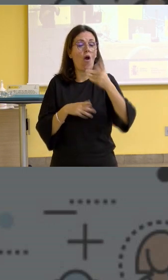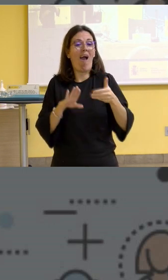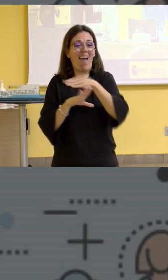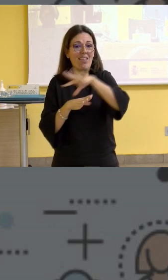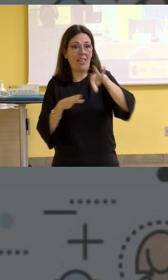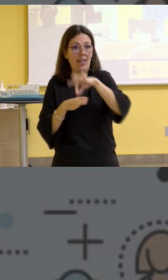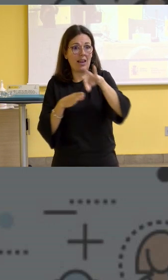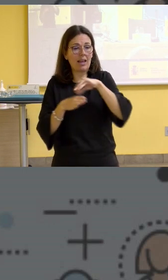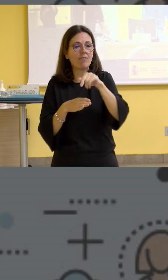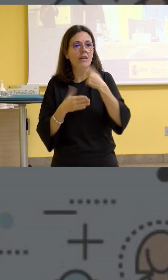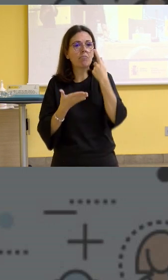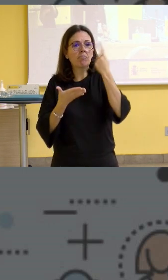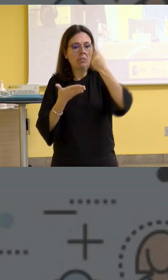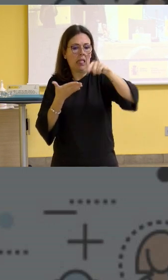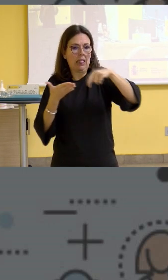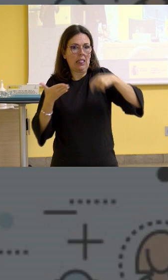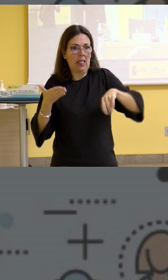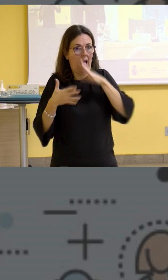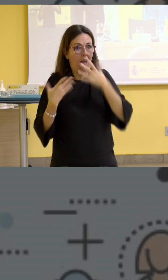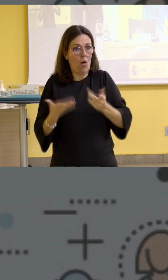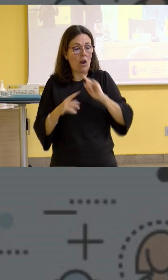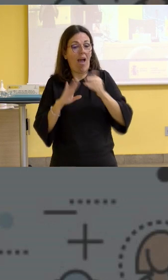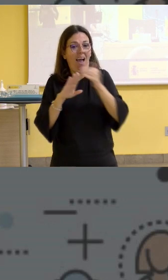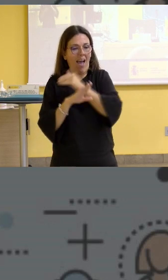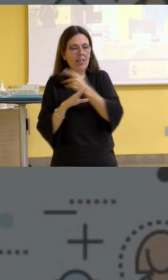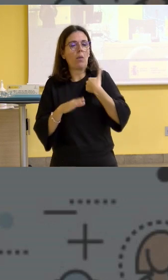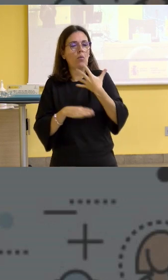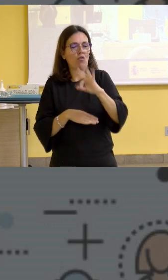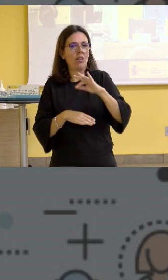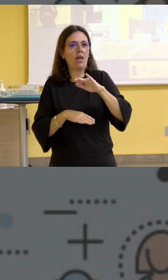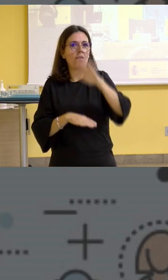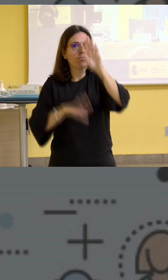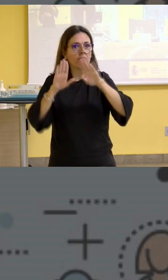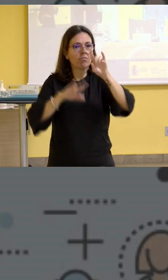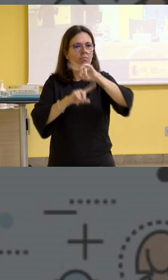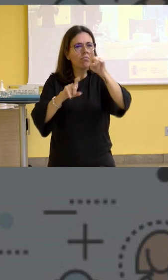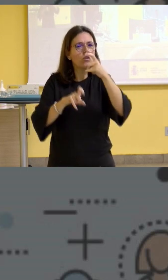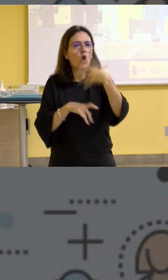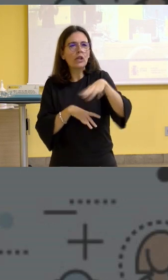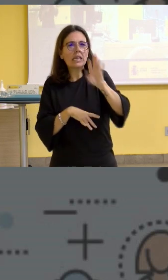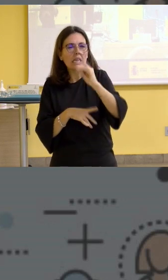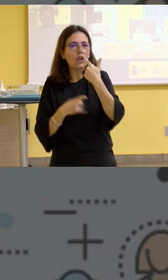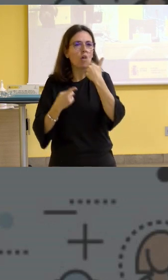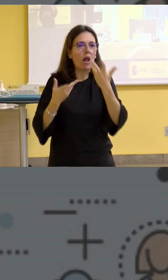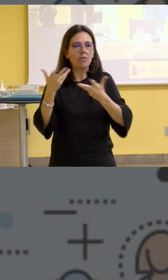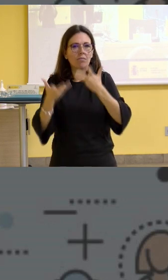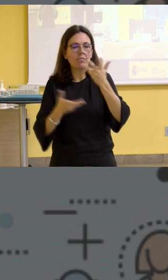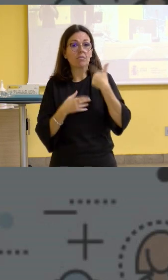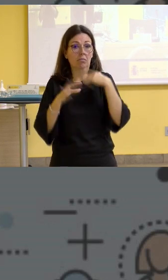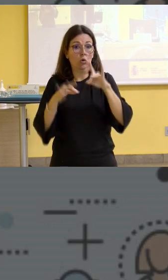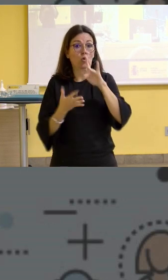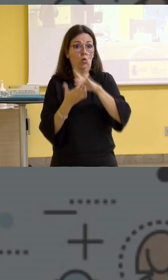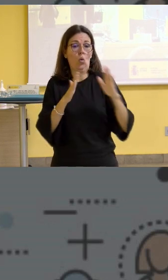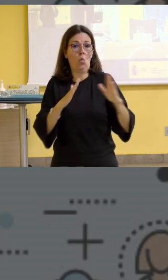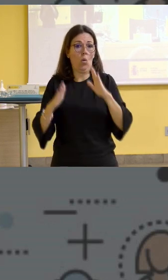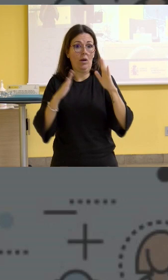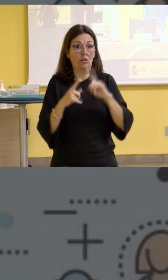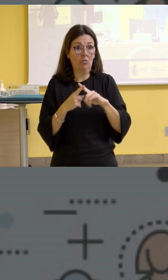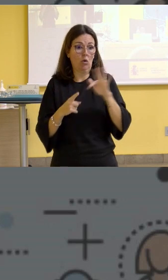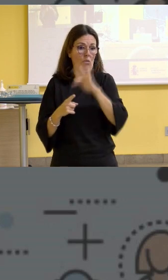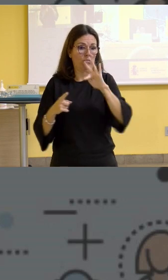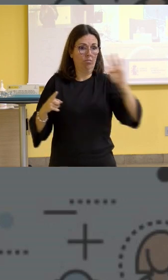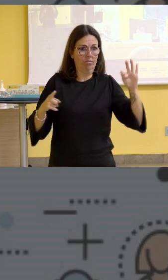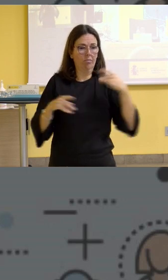café, esas cosas las anotáis ahora, porque antes del café tenéis la posibilidad. Oye, cuando has dicho no te he entendido, pero ahí solamente en ese momento, porque pasaremos de uno a